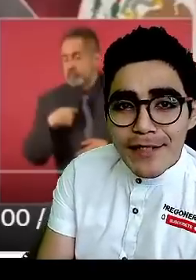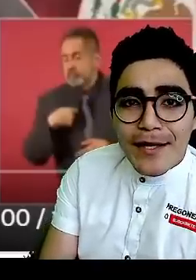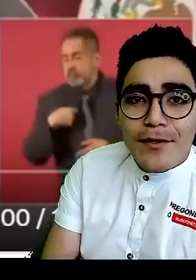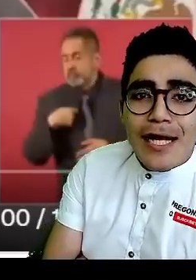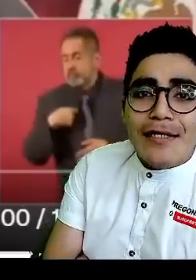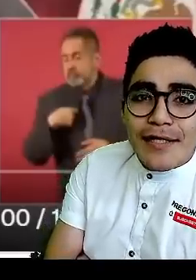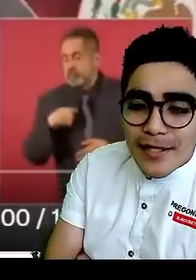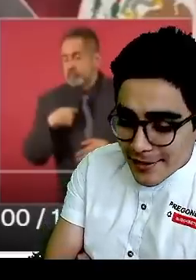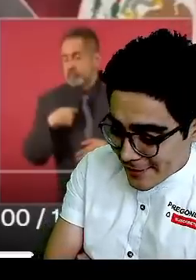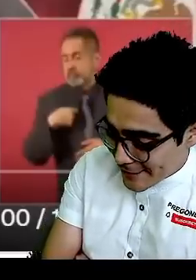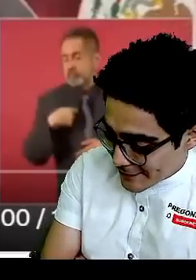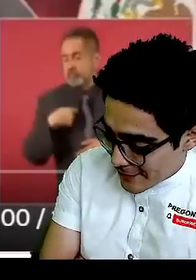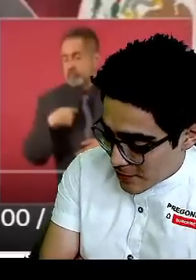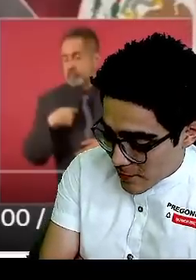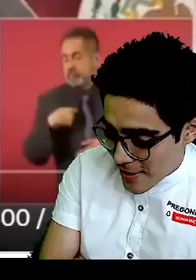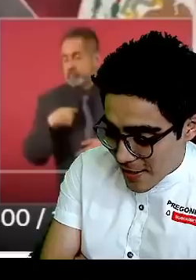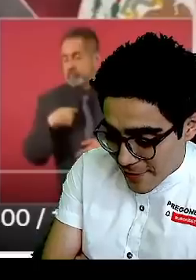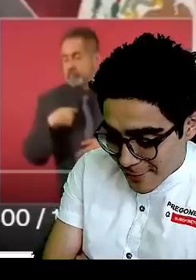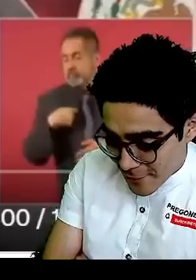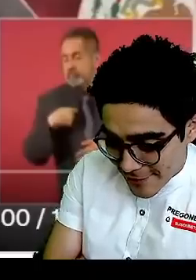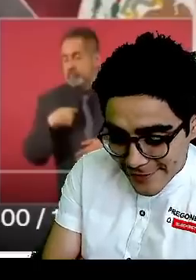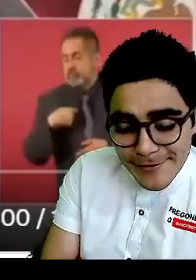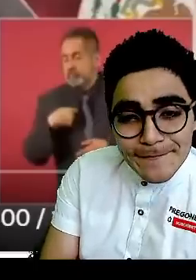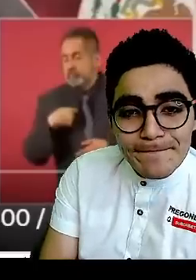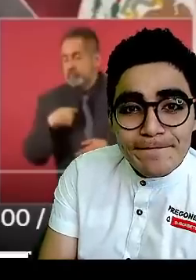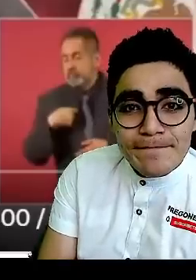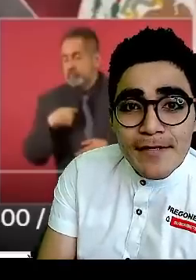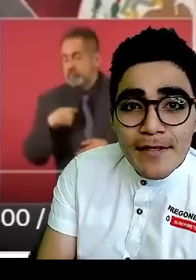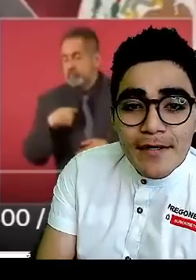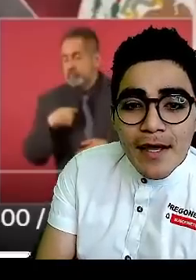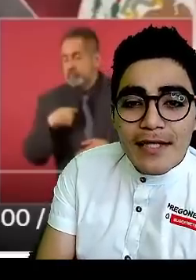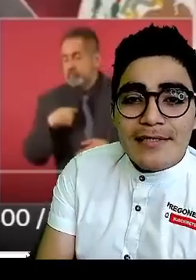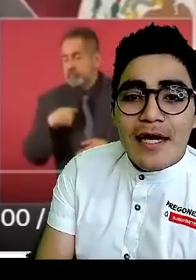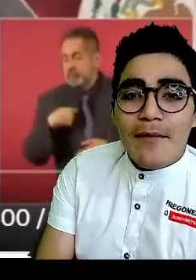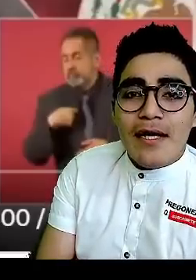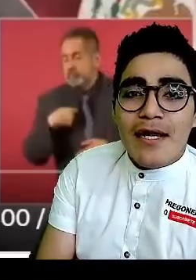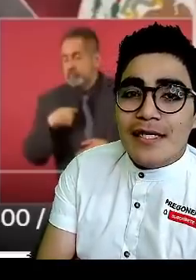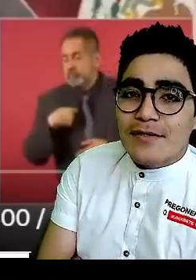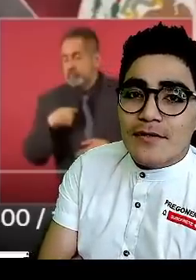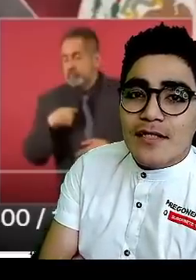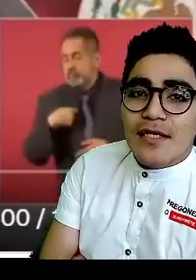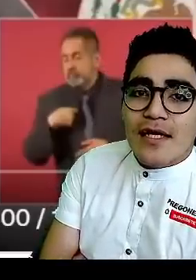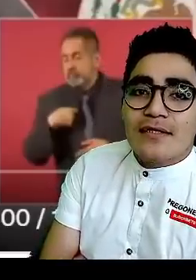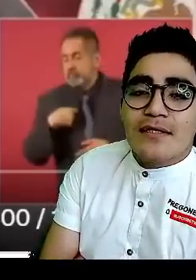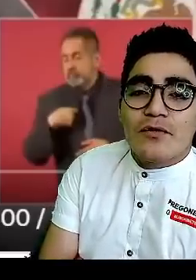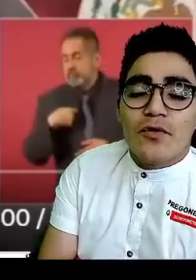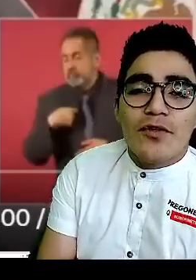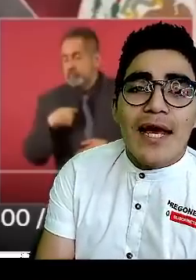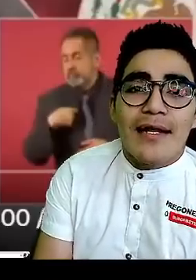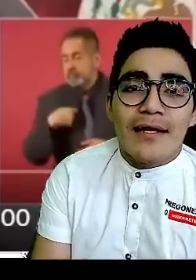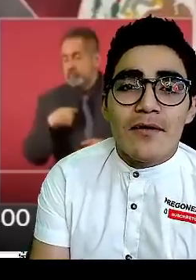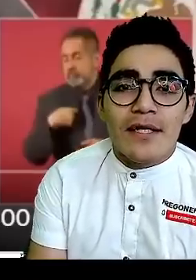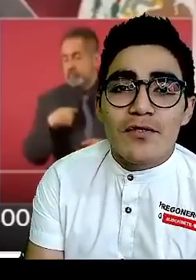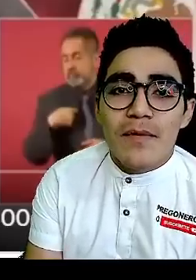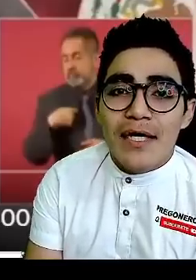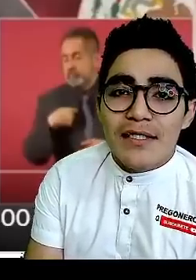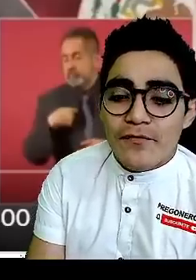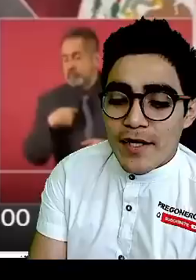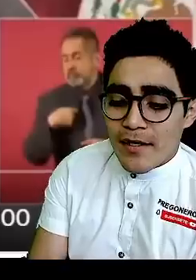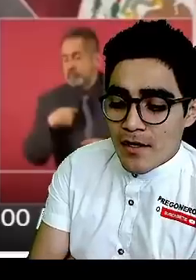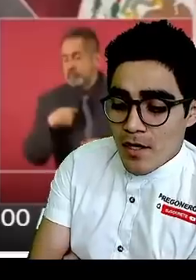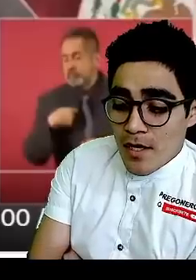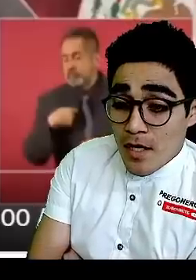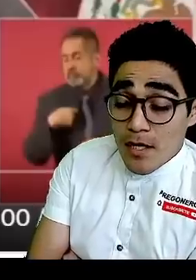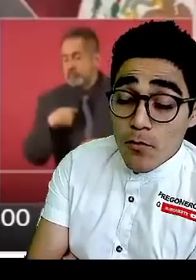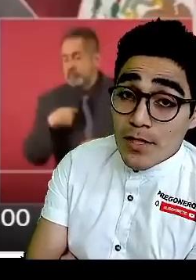despertaron al tigre y lo van a ver rugir estaban en estos días duro y dale con que su